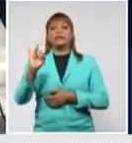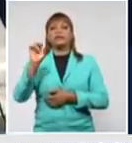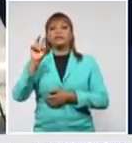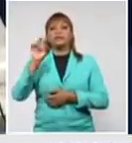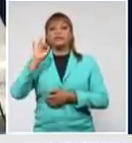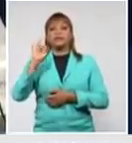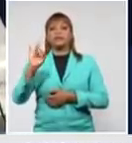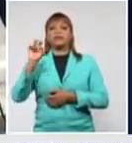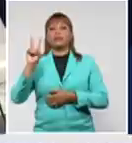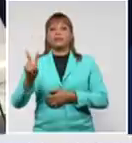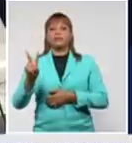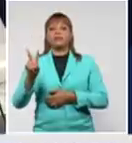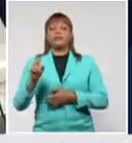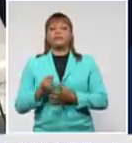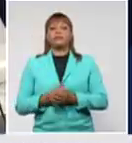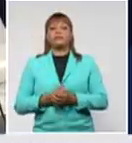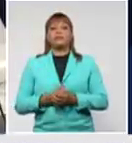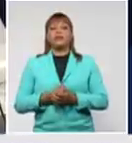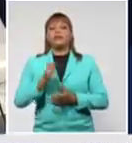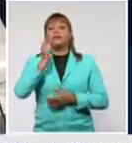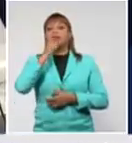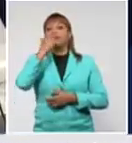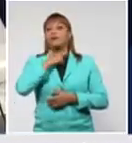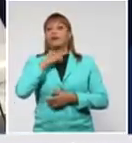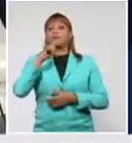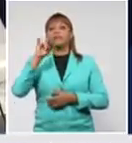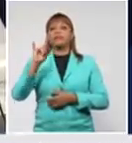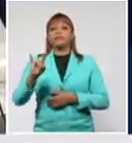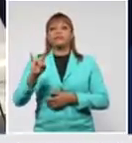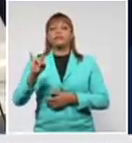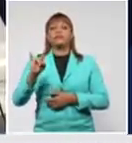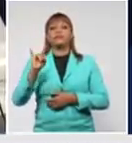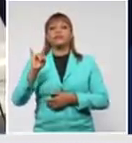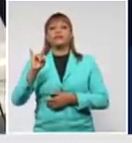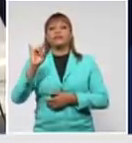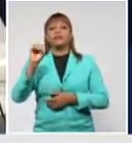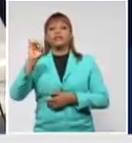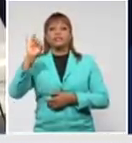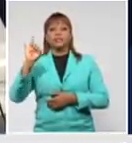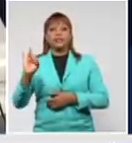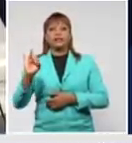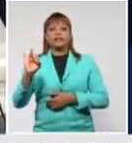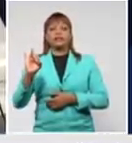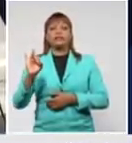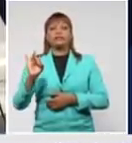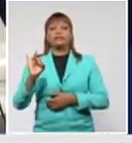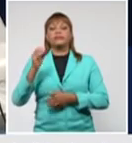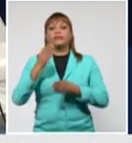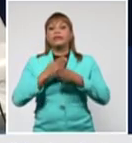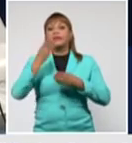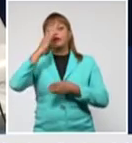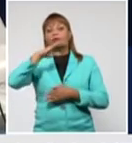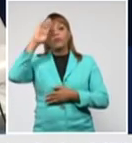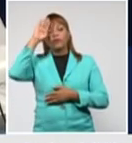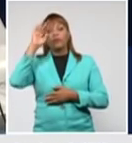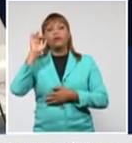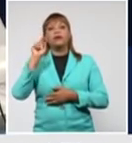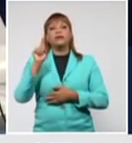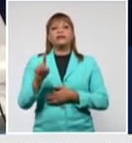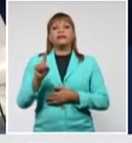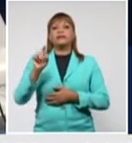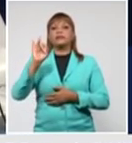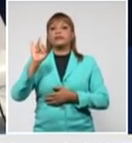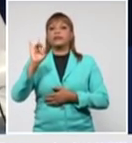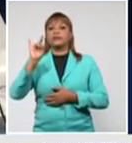772, de Ciego de Ávila, 907, de Santiago de Cuba,